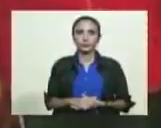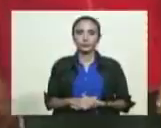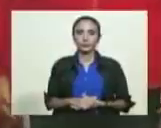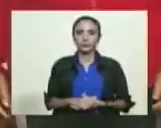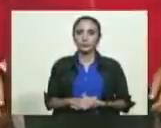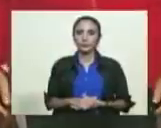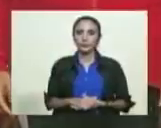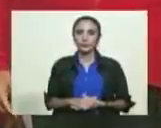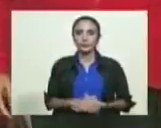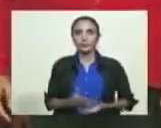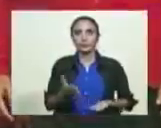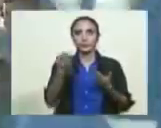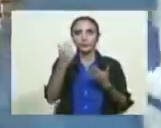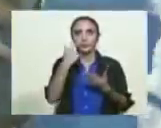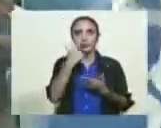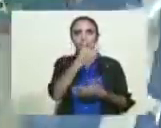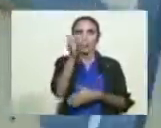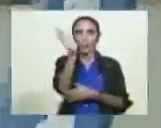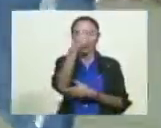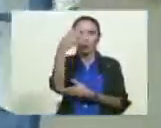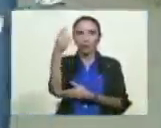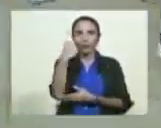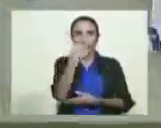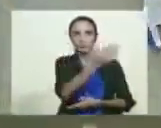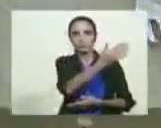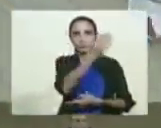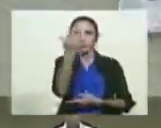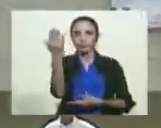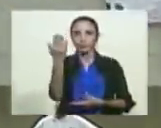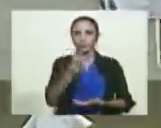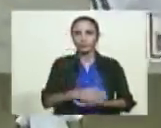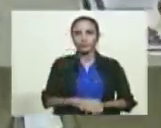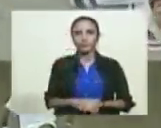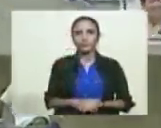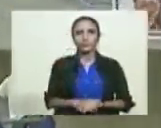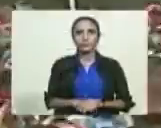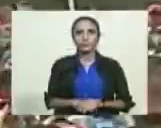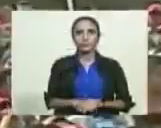al Partido Patria para Todos, el PPT,